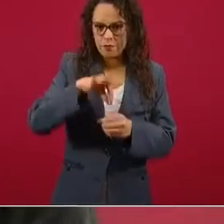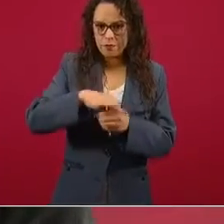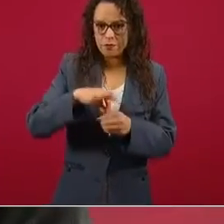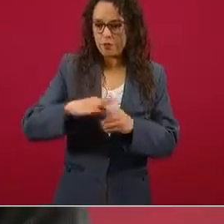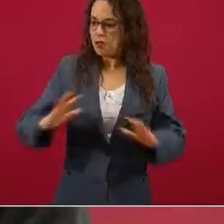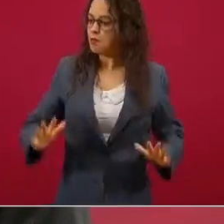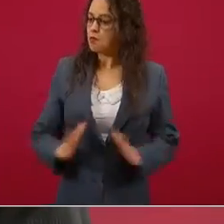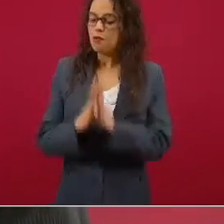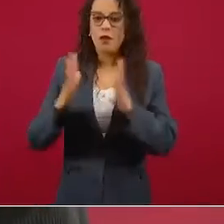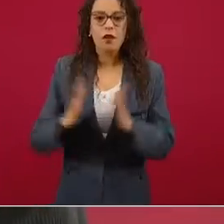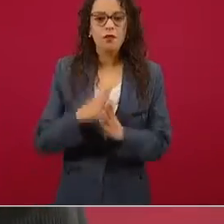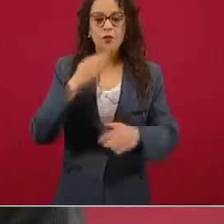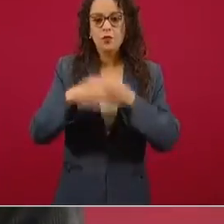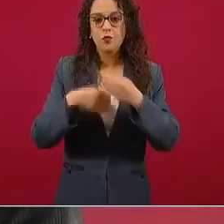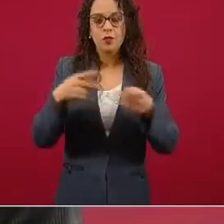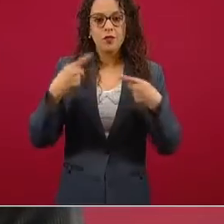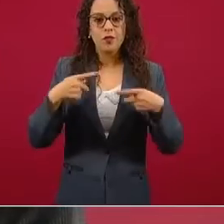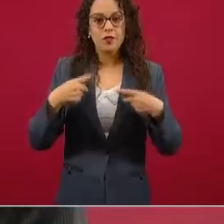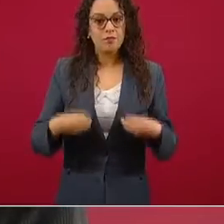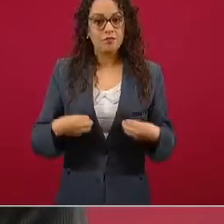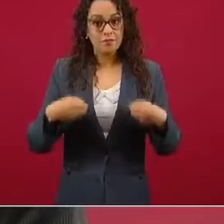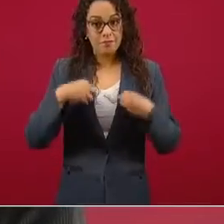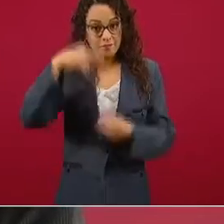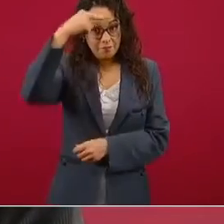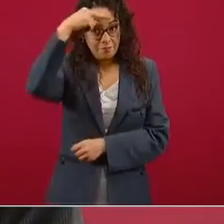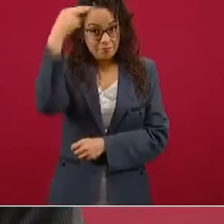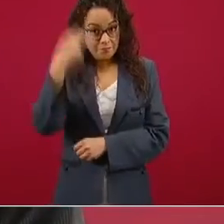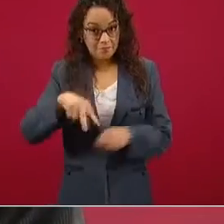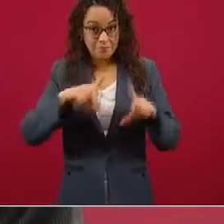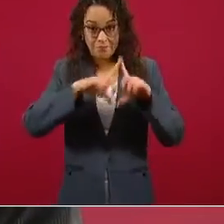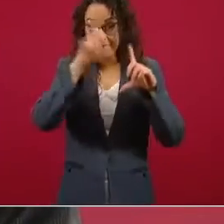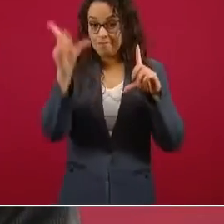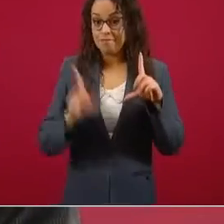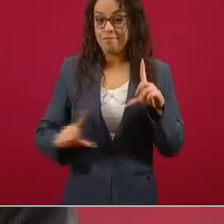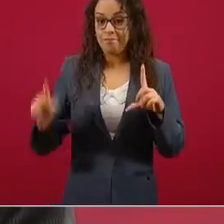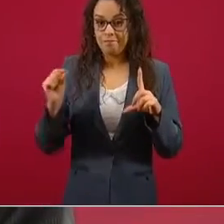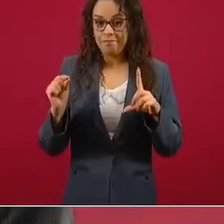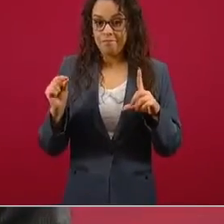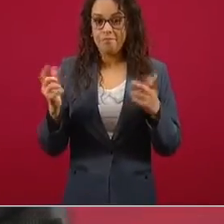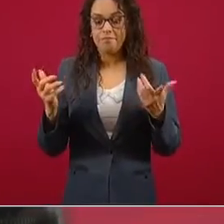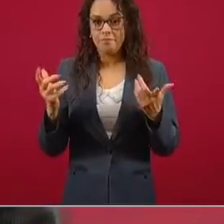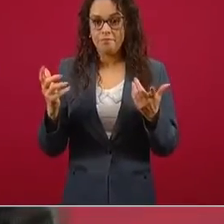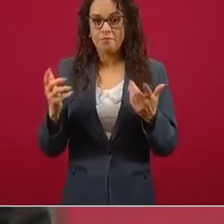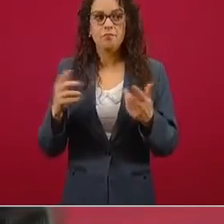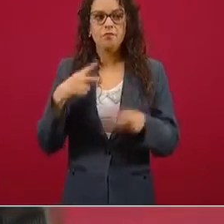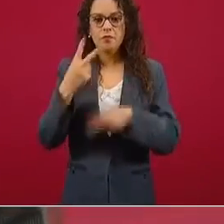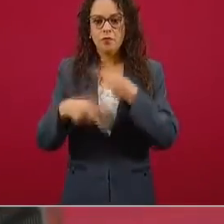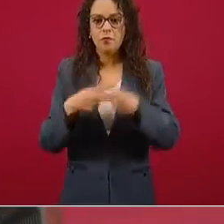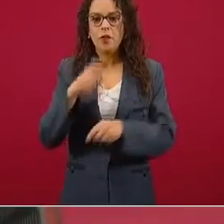participan los ciudadanos, van como funcionarios de casilla